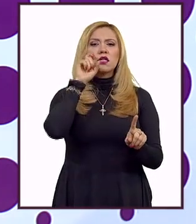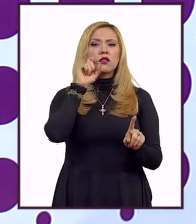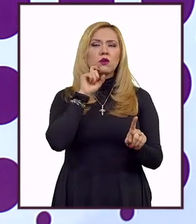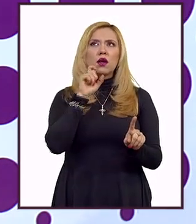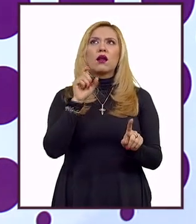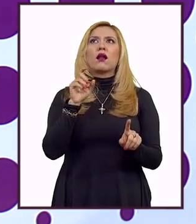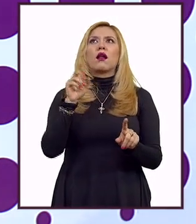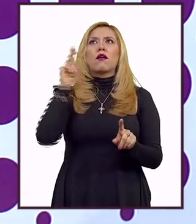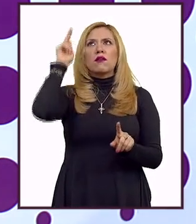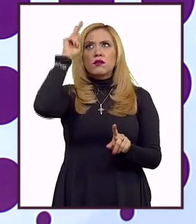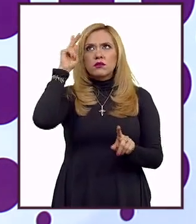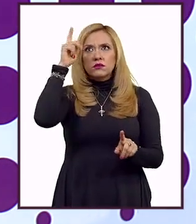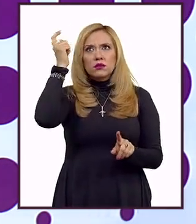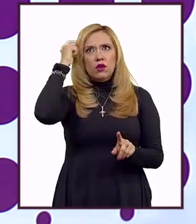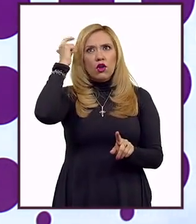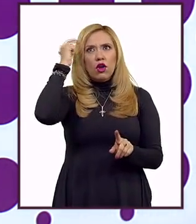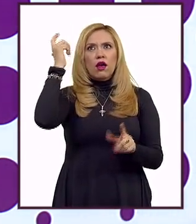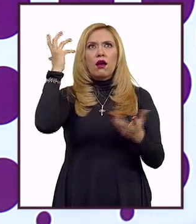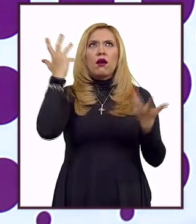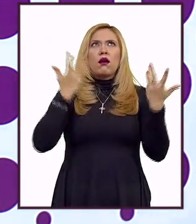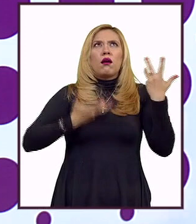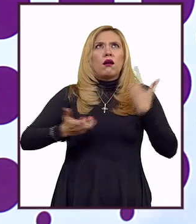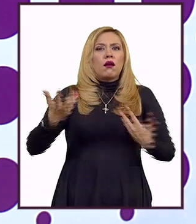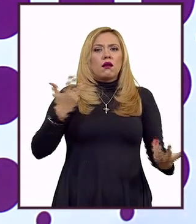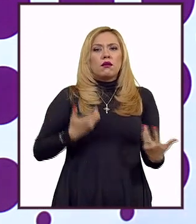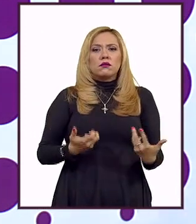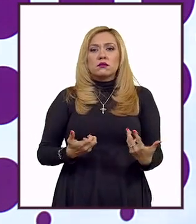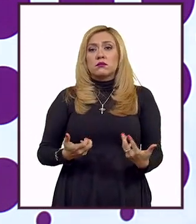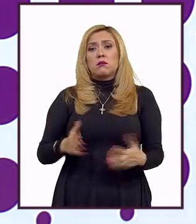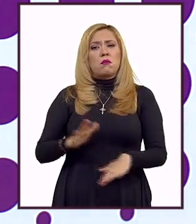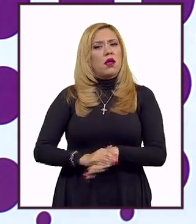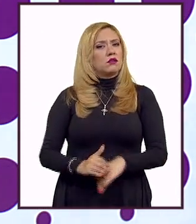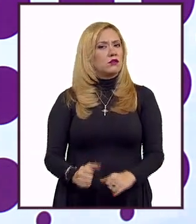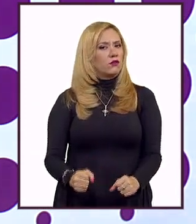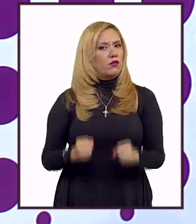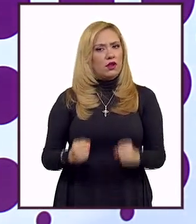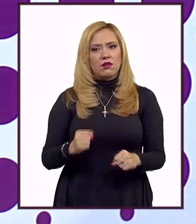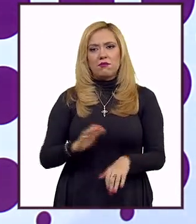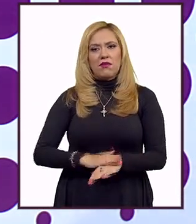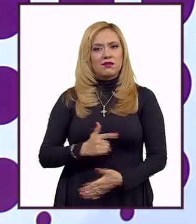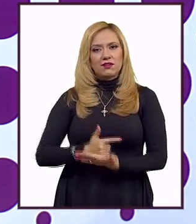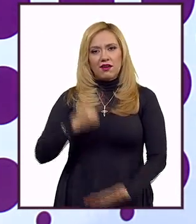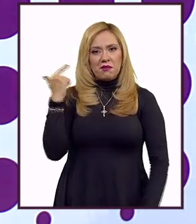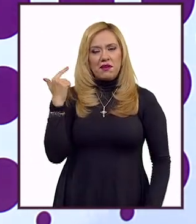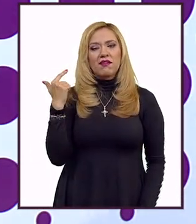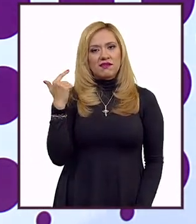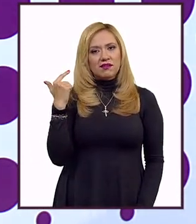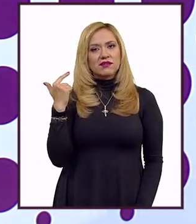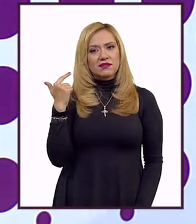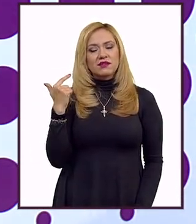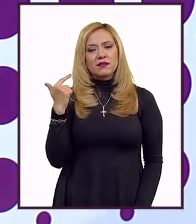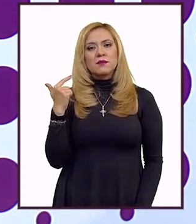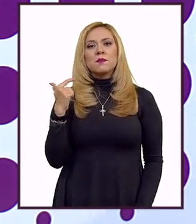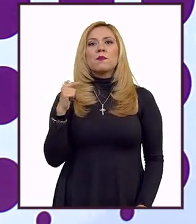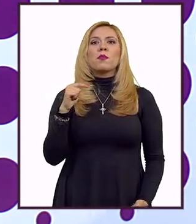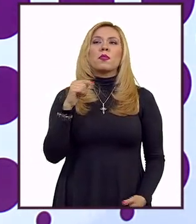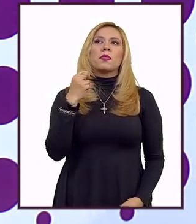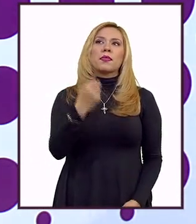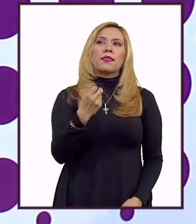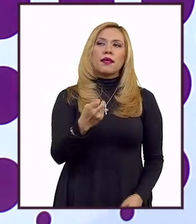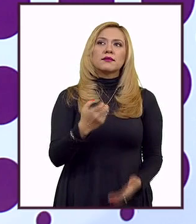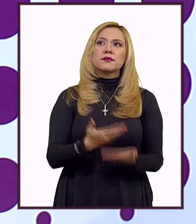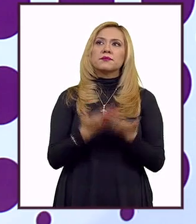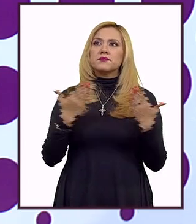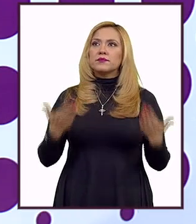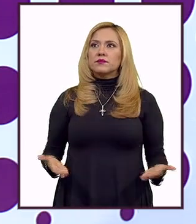o físicamente, ya la parte física sería una concreción mucho más fuerte, más potente en ese sentido. Ahí el tema tiene que ver entonces